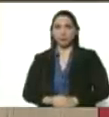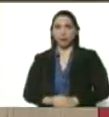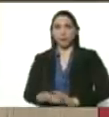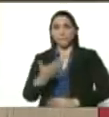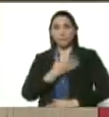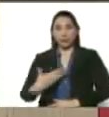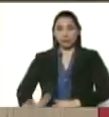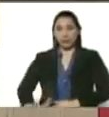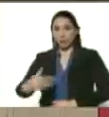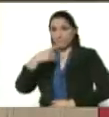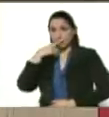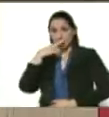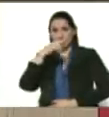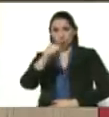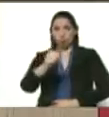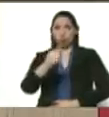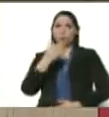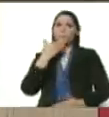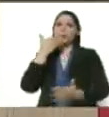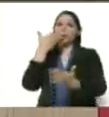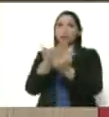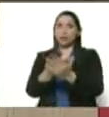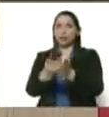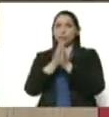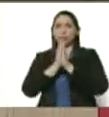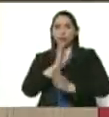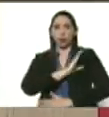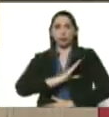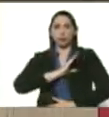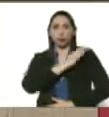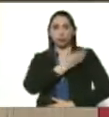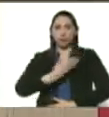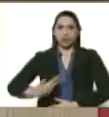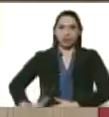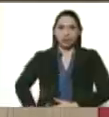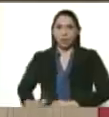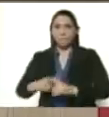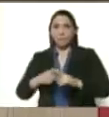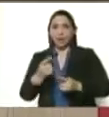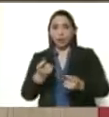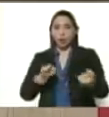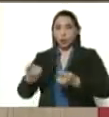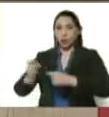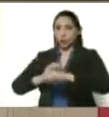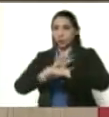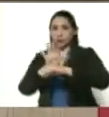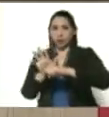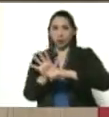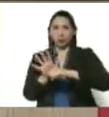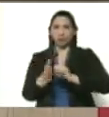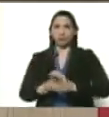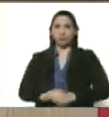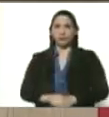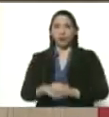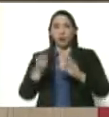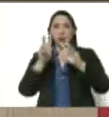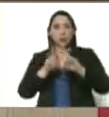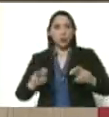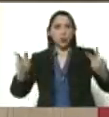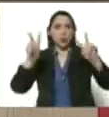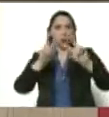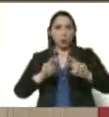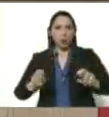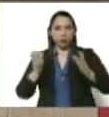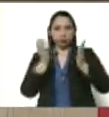presidente Nicolás Maduro ha pedido a la Comisión Presidencial para el Control del COVID-19 un estudio